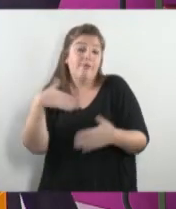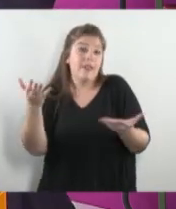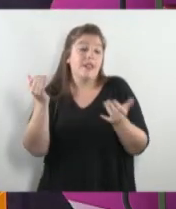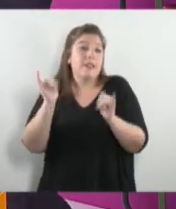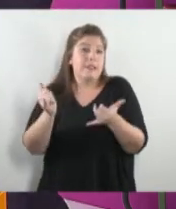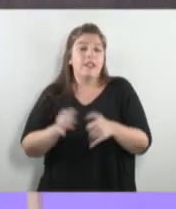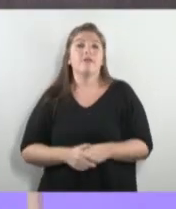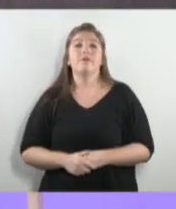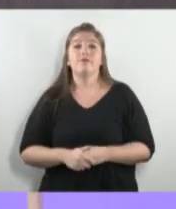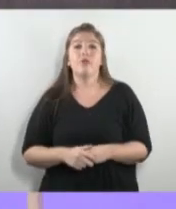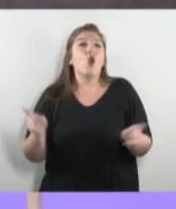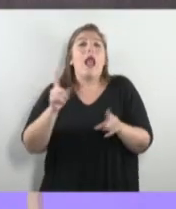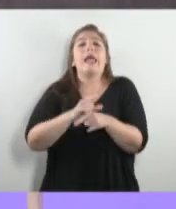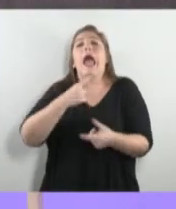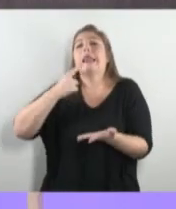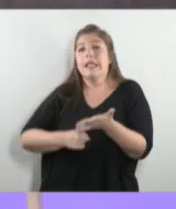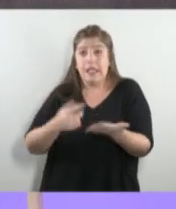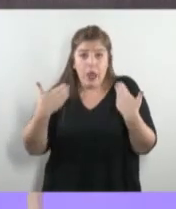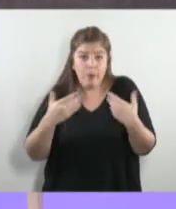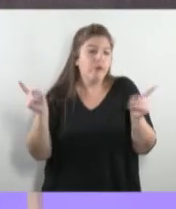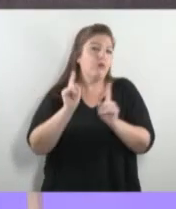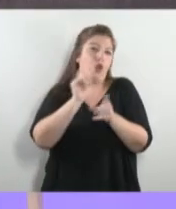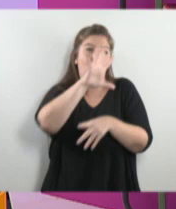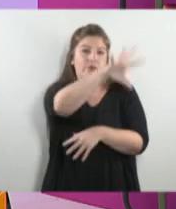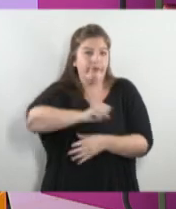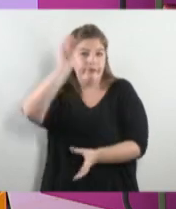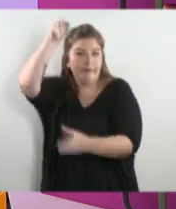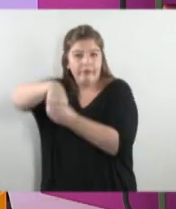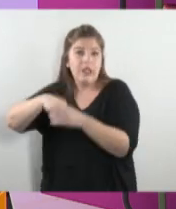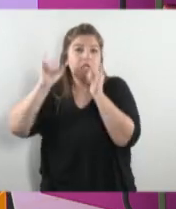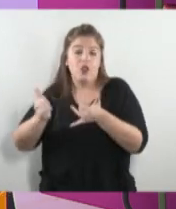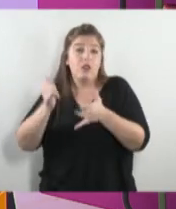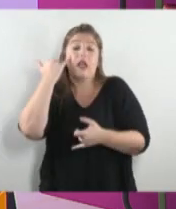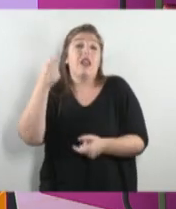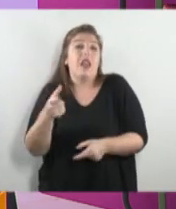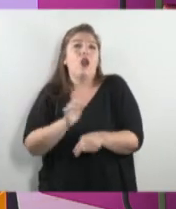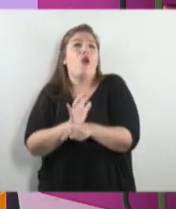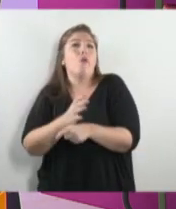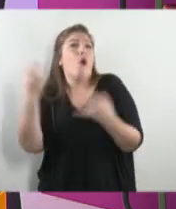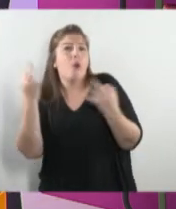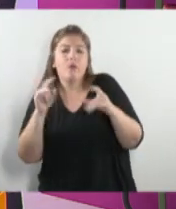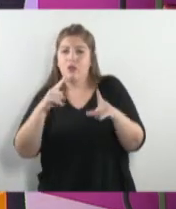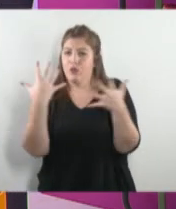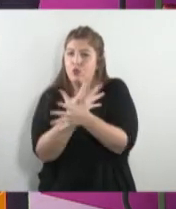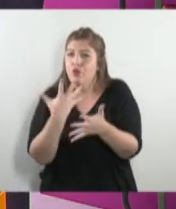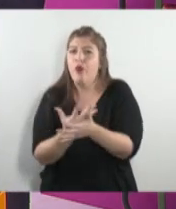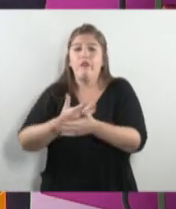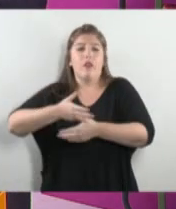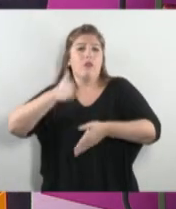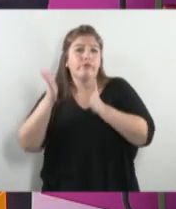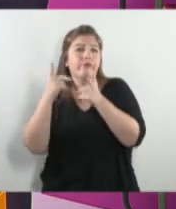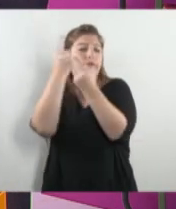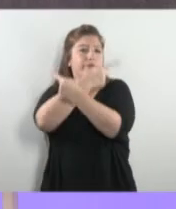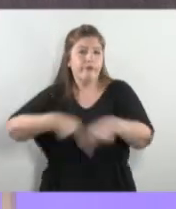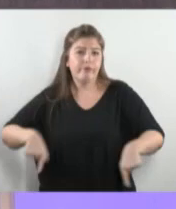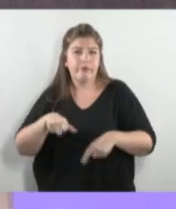era que tenían la opción de claro, ir no, ahí, no. sino que... Perfecto. Y bueno, y no la pasaban bien tampoco, eran maltratados, explotados. Sí.